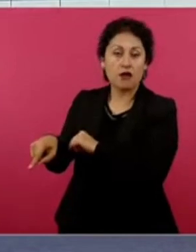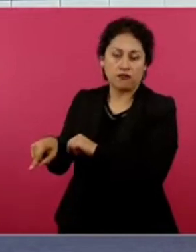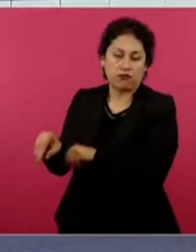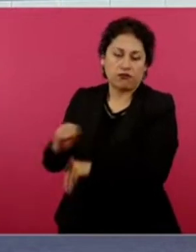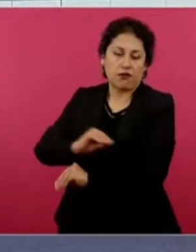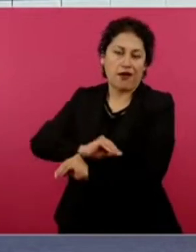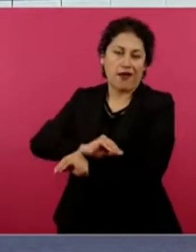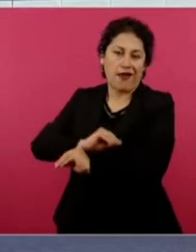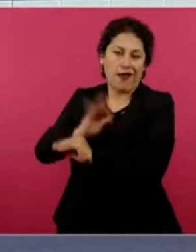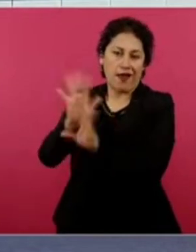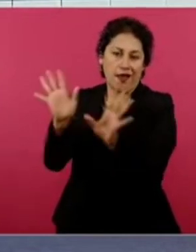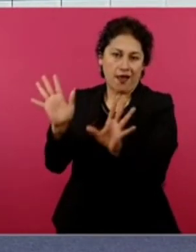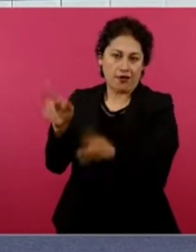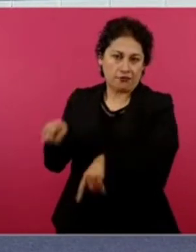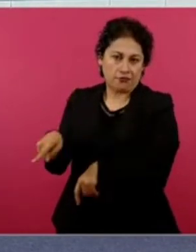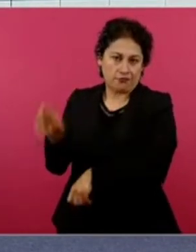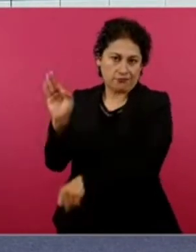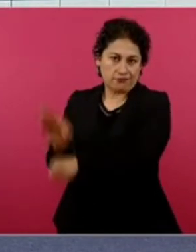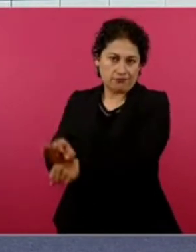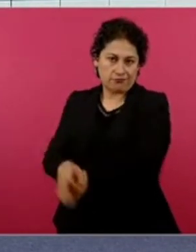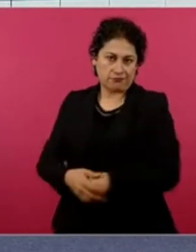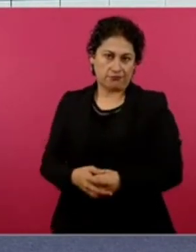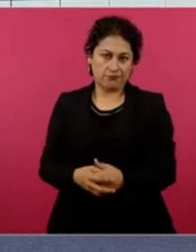de la información